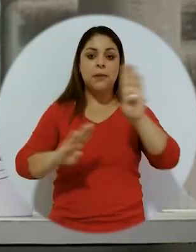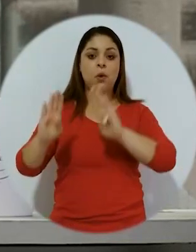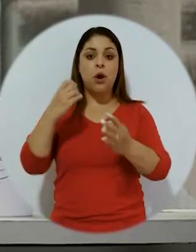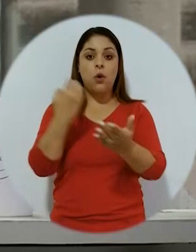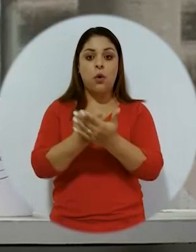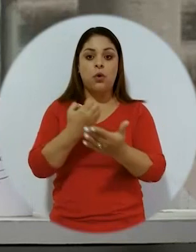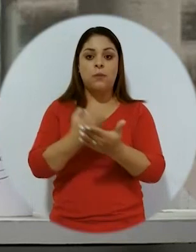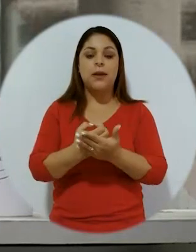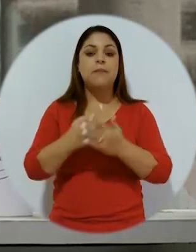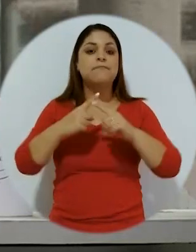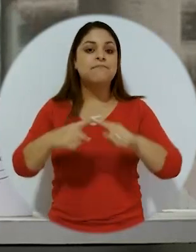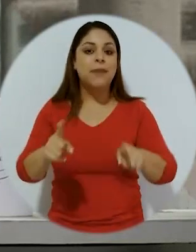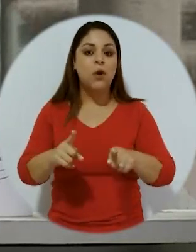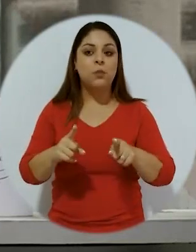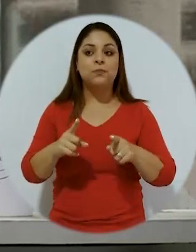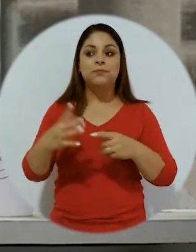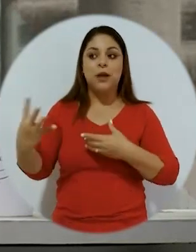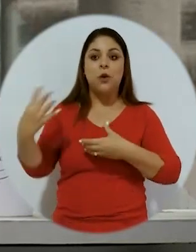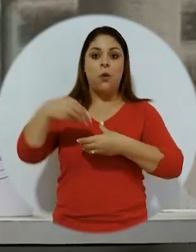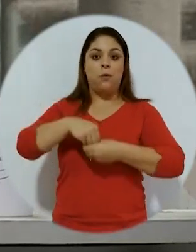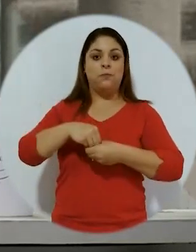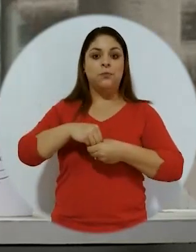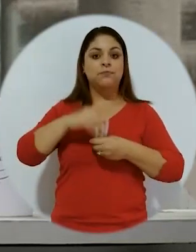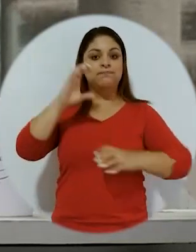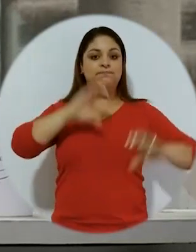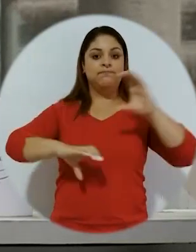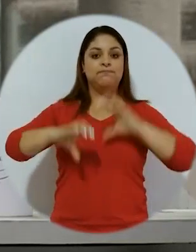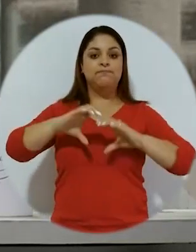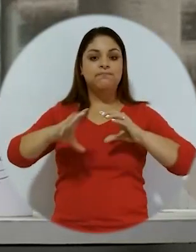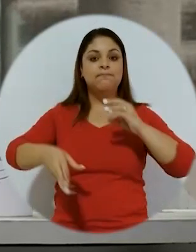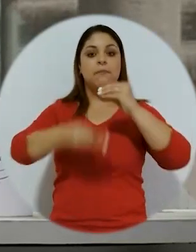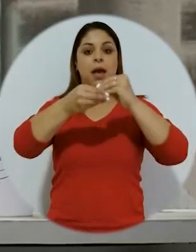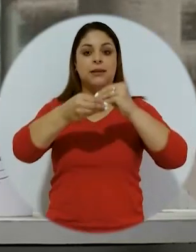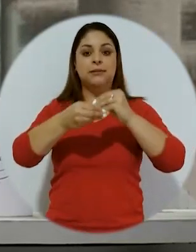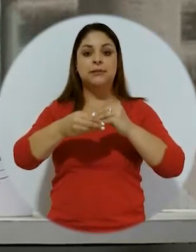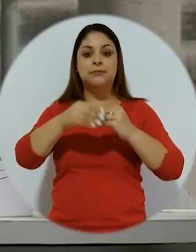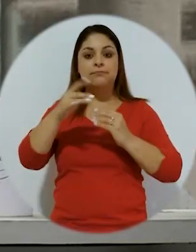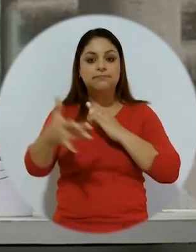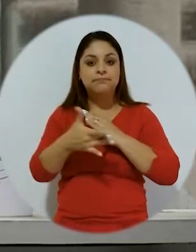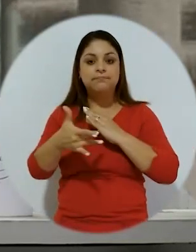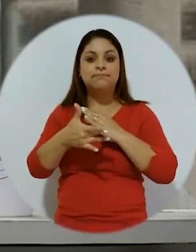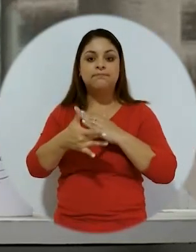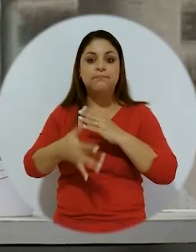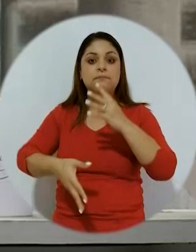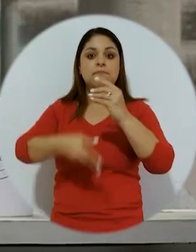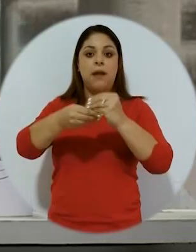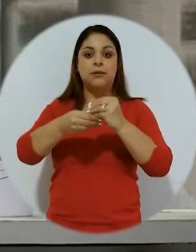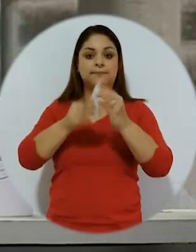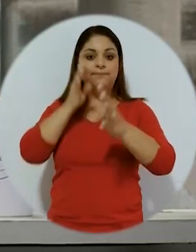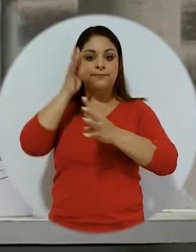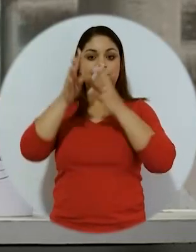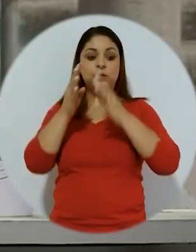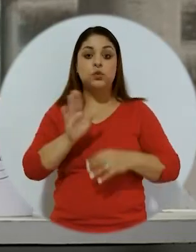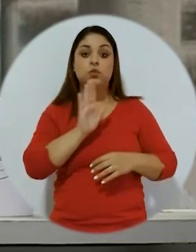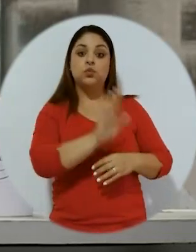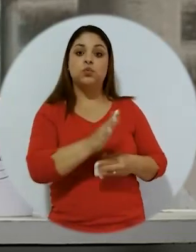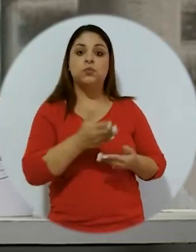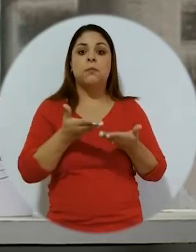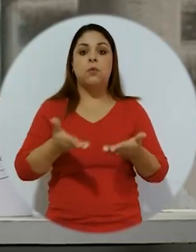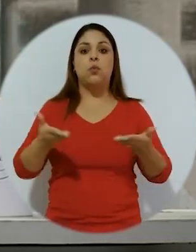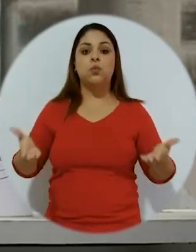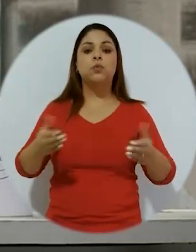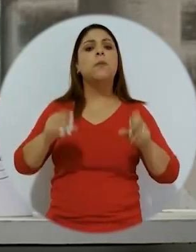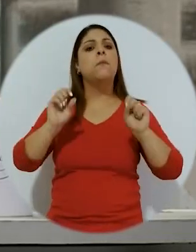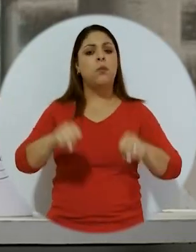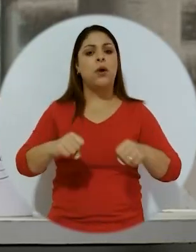de la bioeconomía, pero que se incorporan más ciencia y más tecnología y más innovación, sus productos pueden